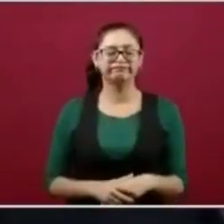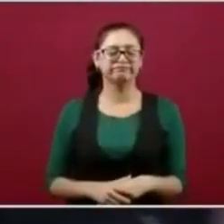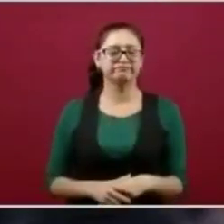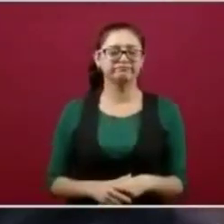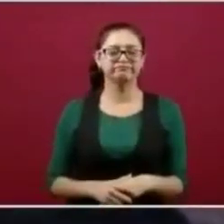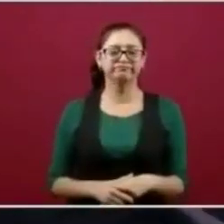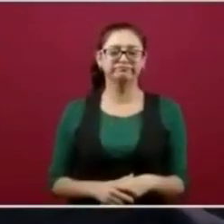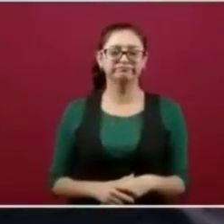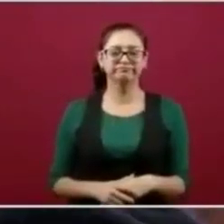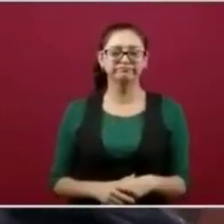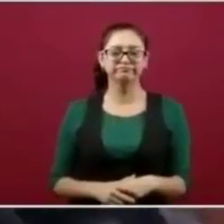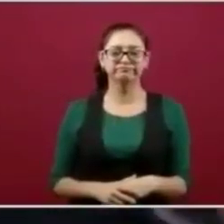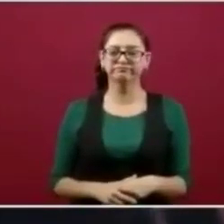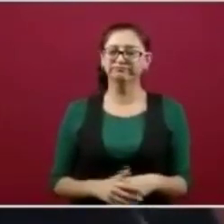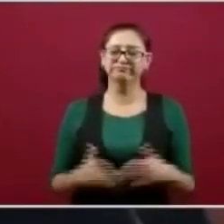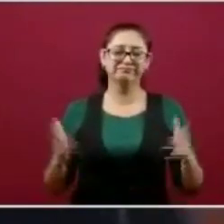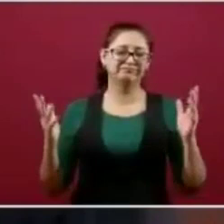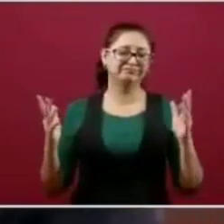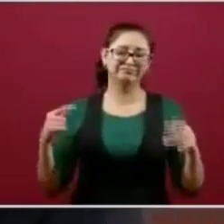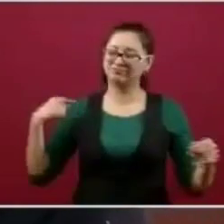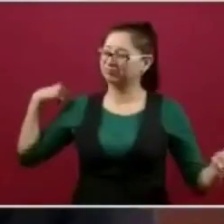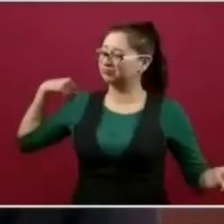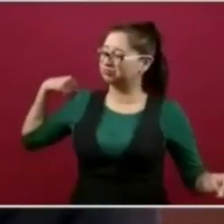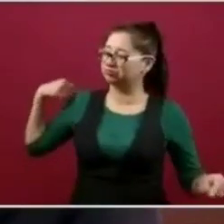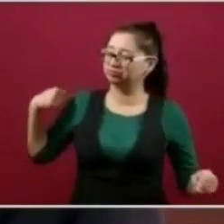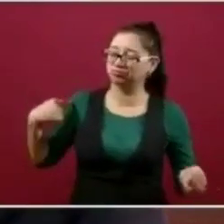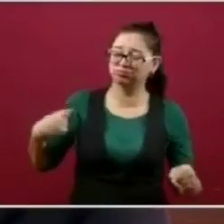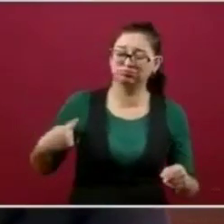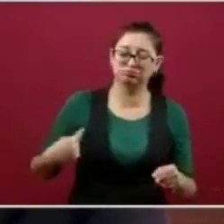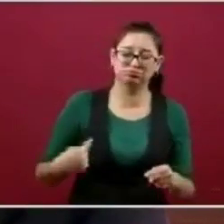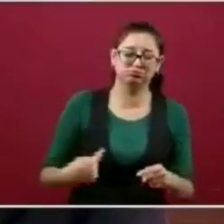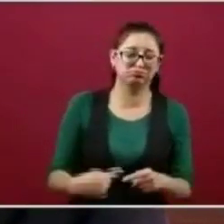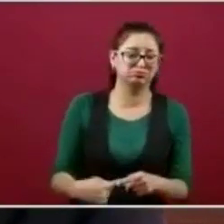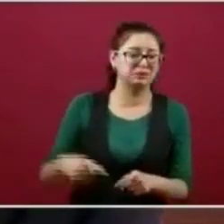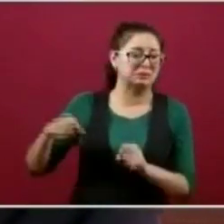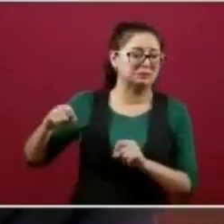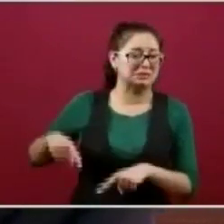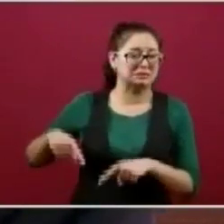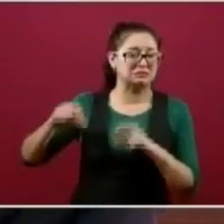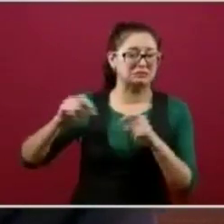Esto viene de tiempo atrás.